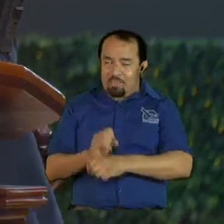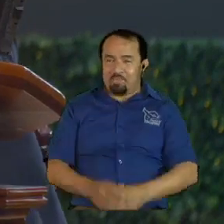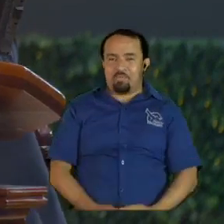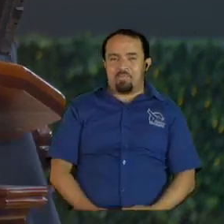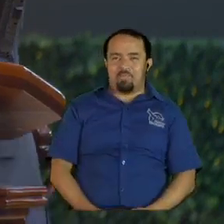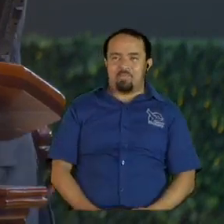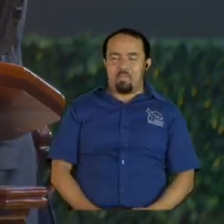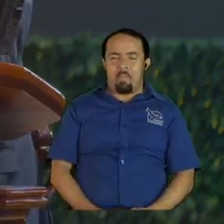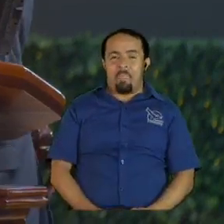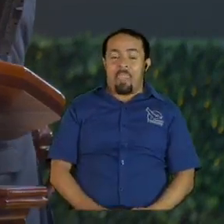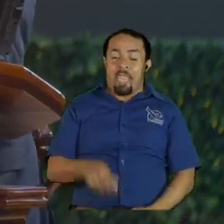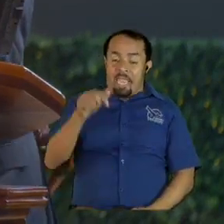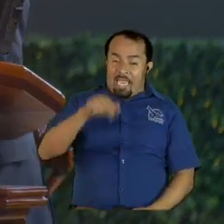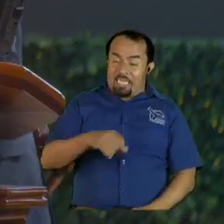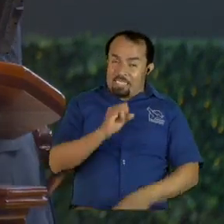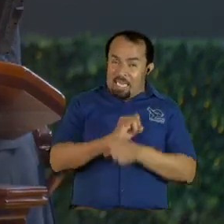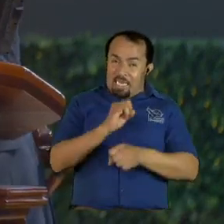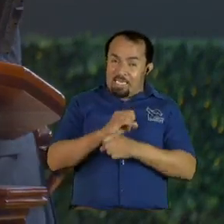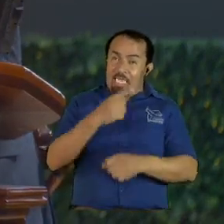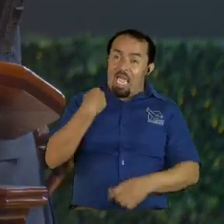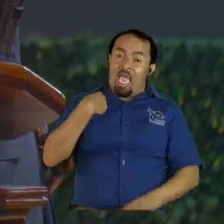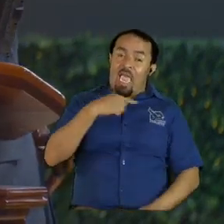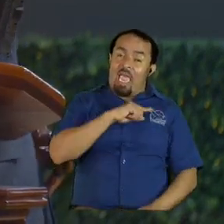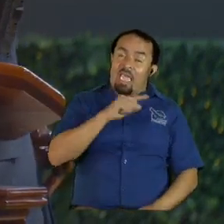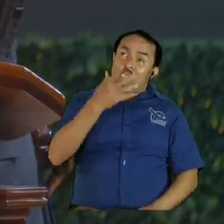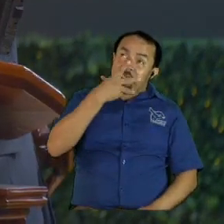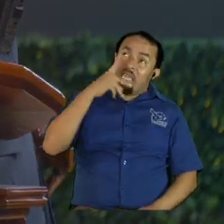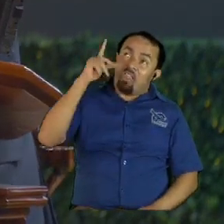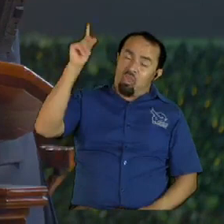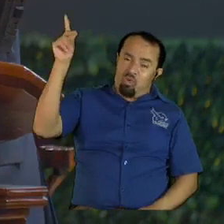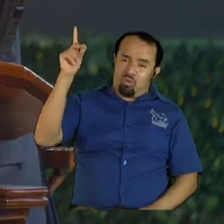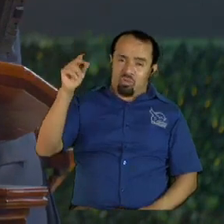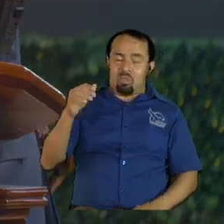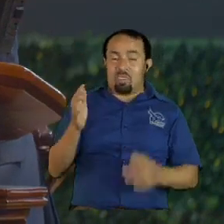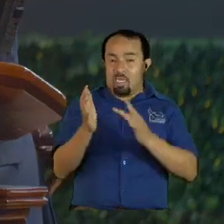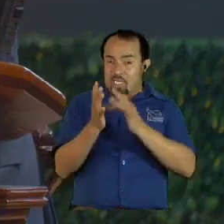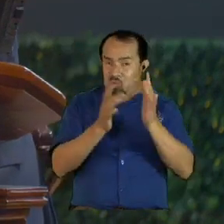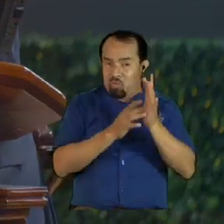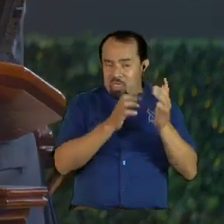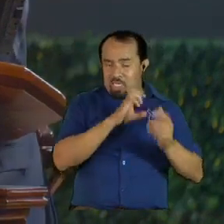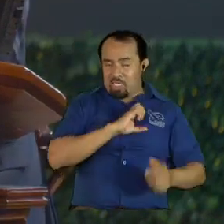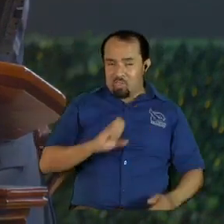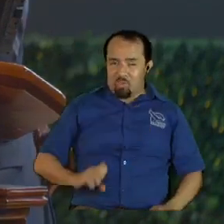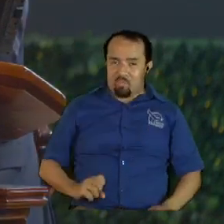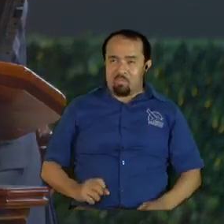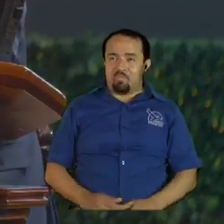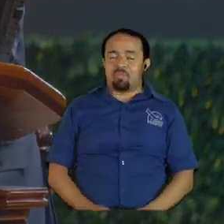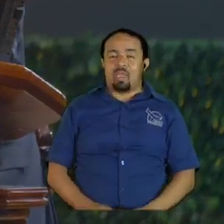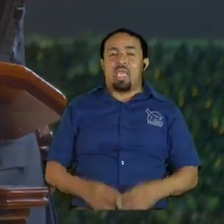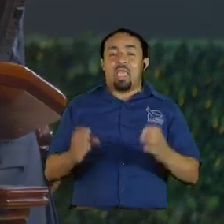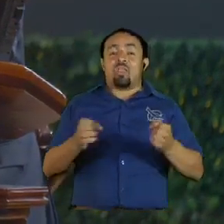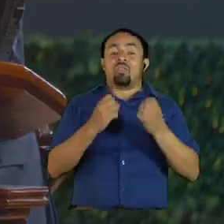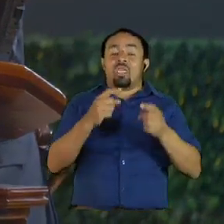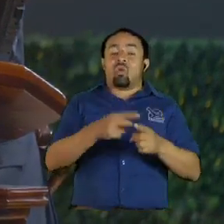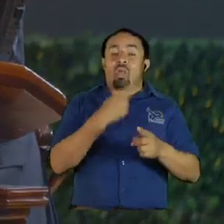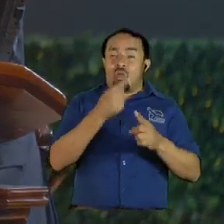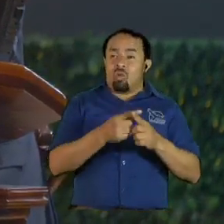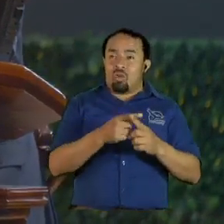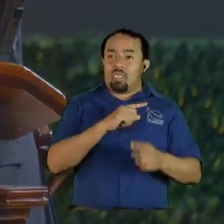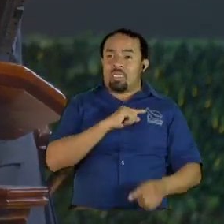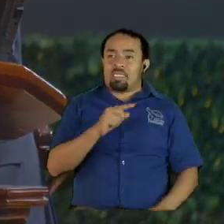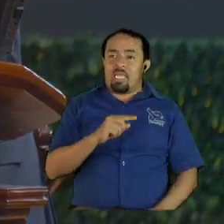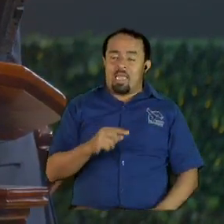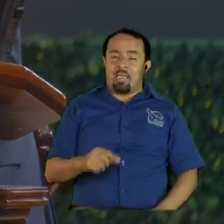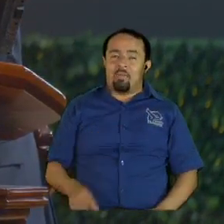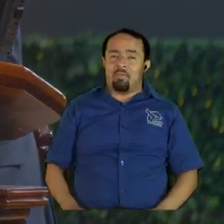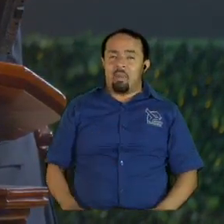suya ni mía, sino que es de él. Ok, entonces cuando te estén echando incienso, están